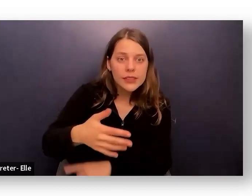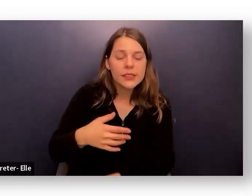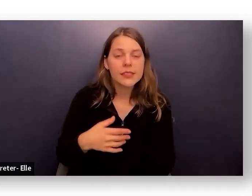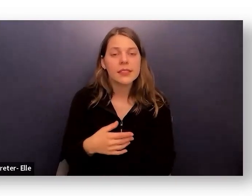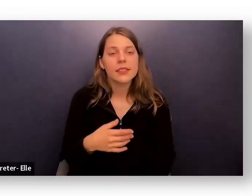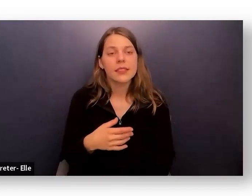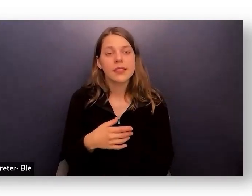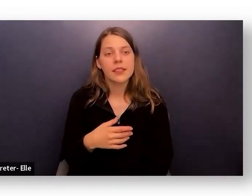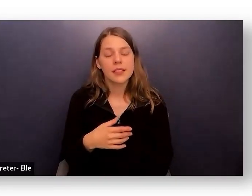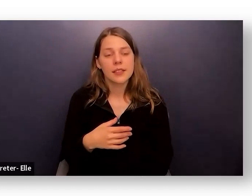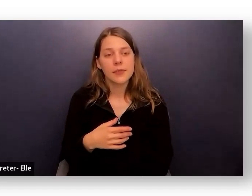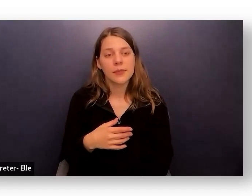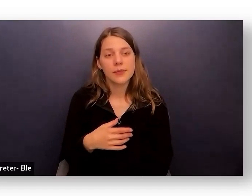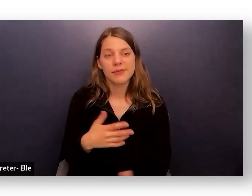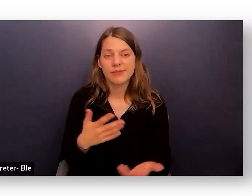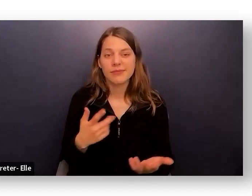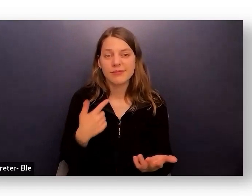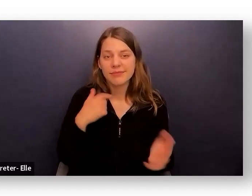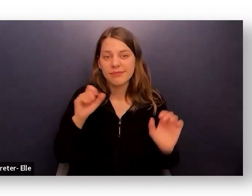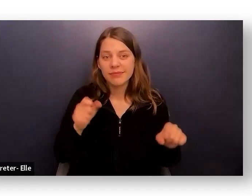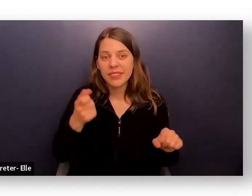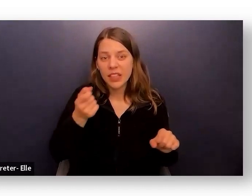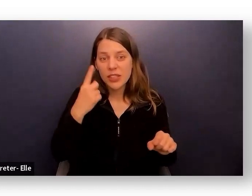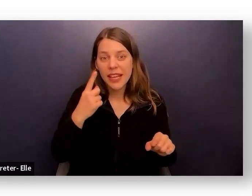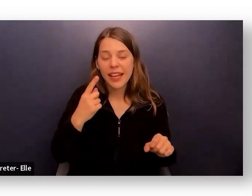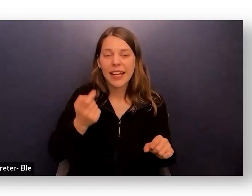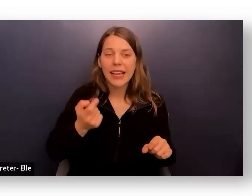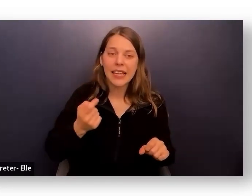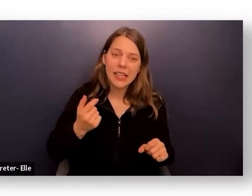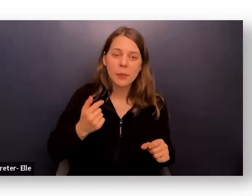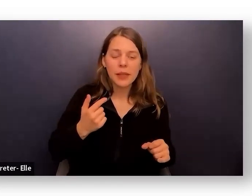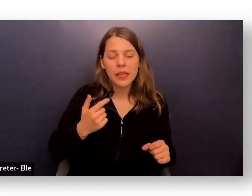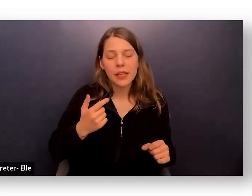un árbol completo que tumbó esa línea.